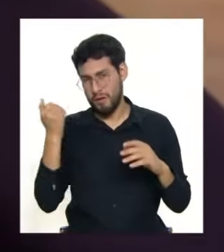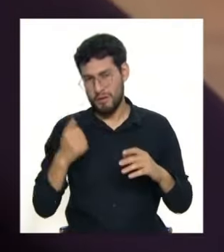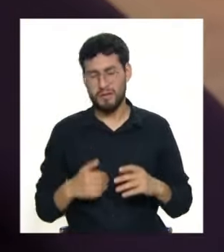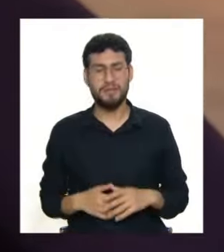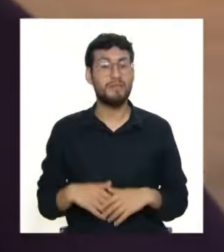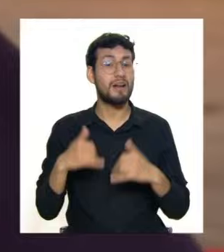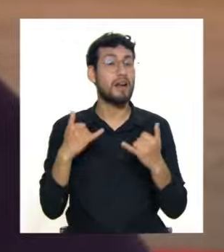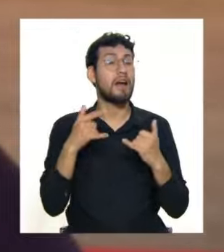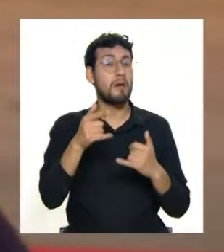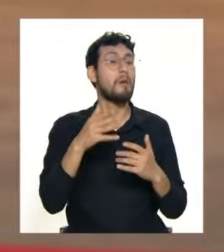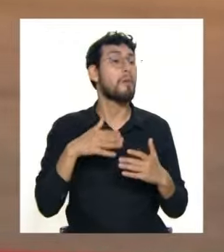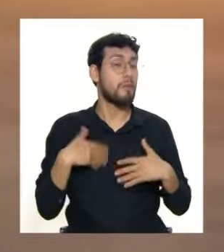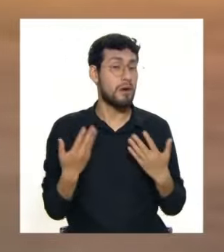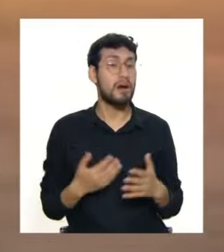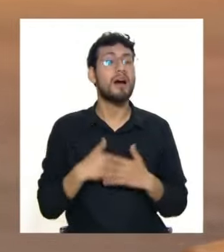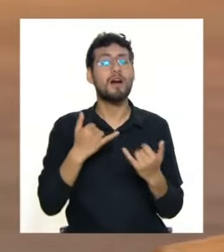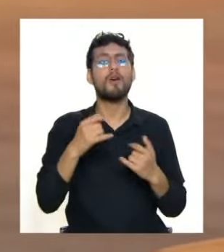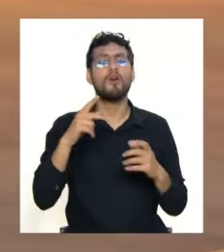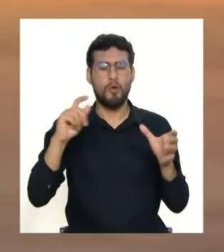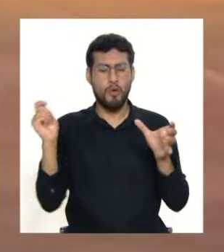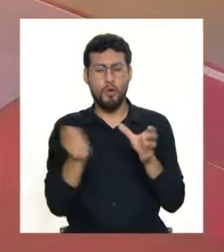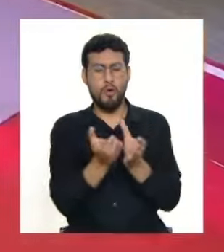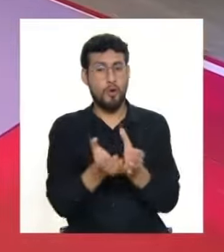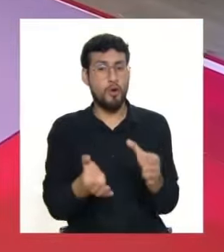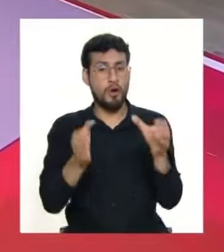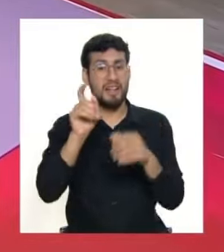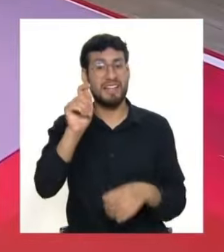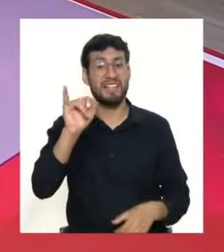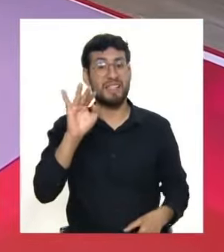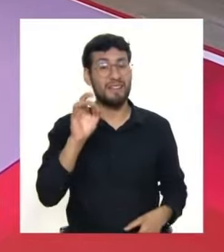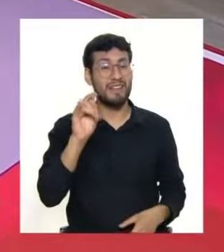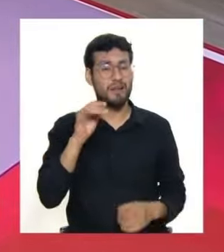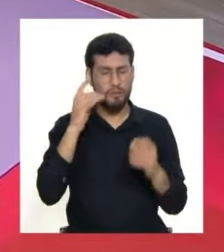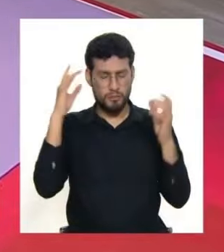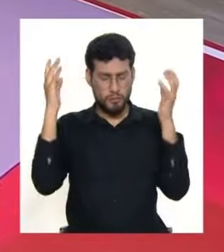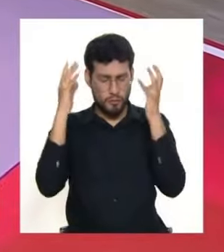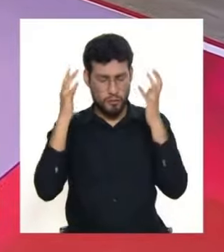Entonces puedes buscar así cuencos tibetanos y poner